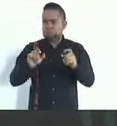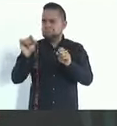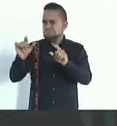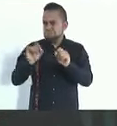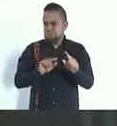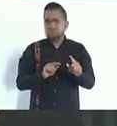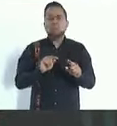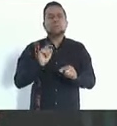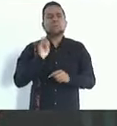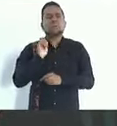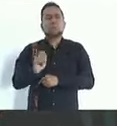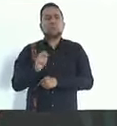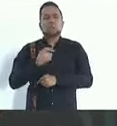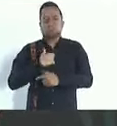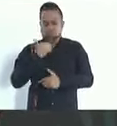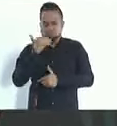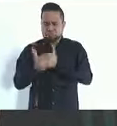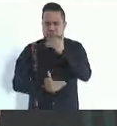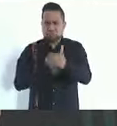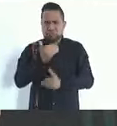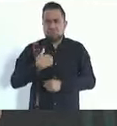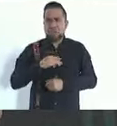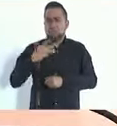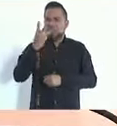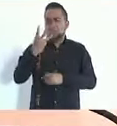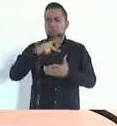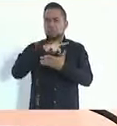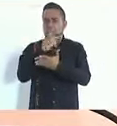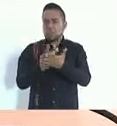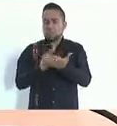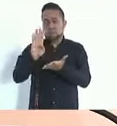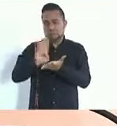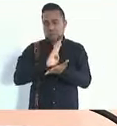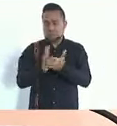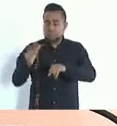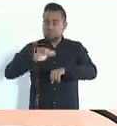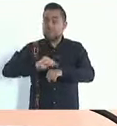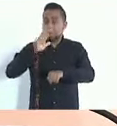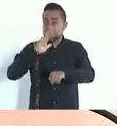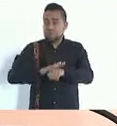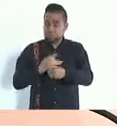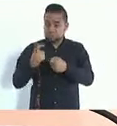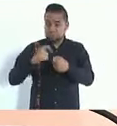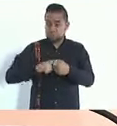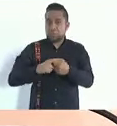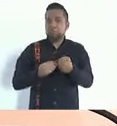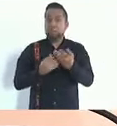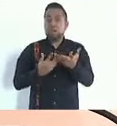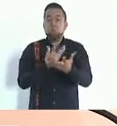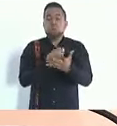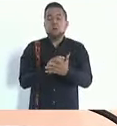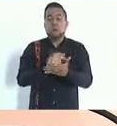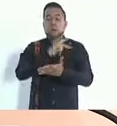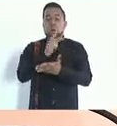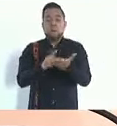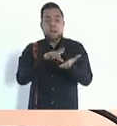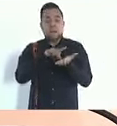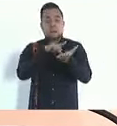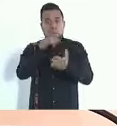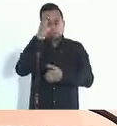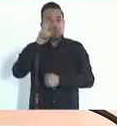que vamos a avanzar en 3 programas de bienestar más. El programa de apoyo a